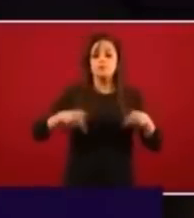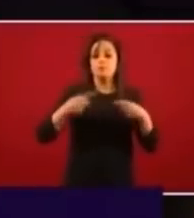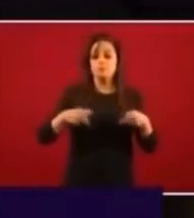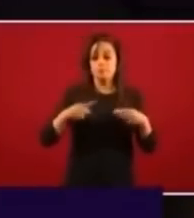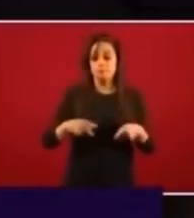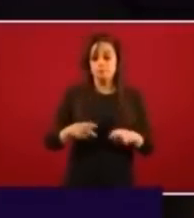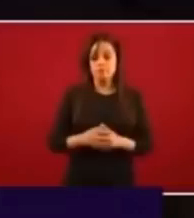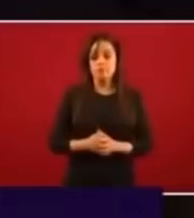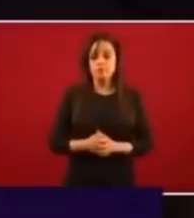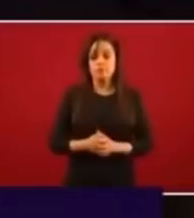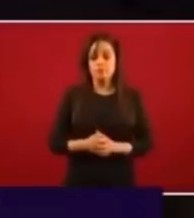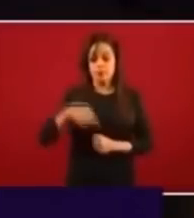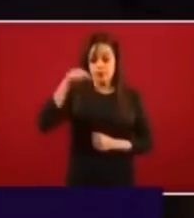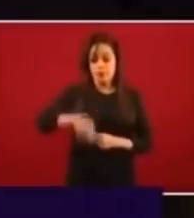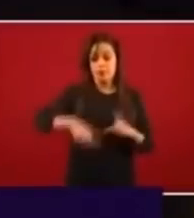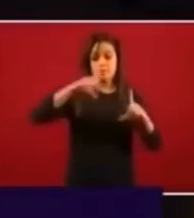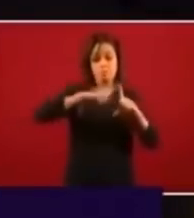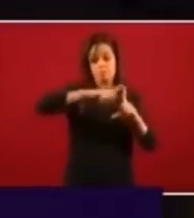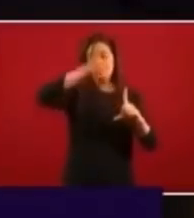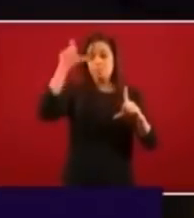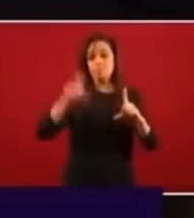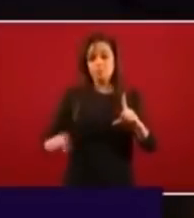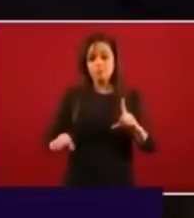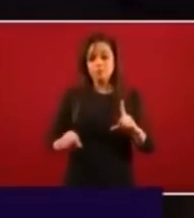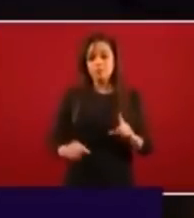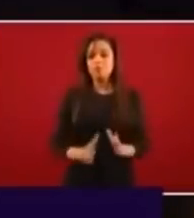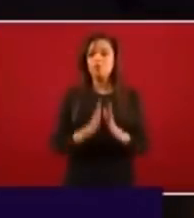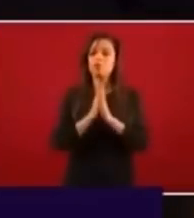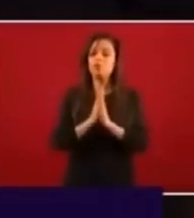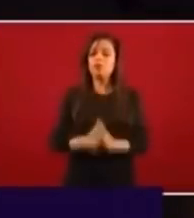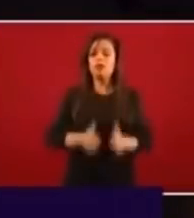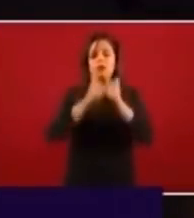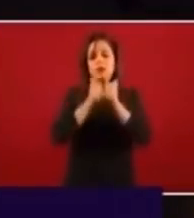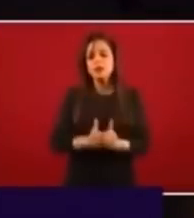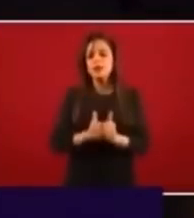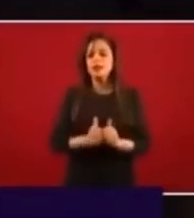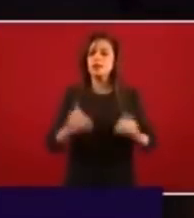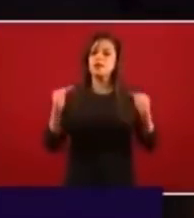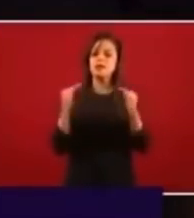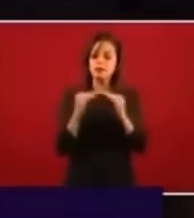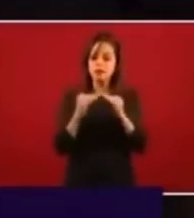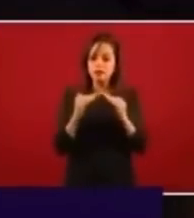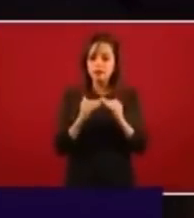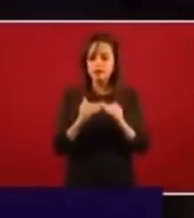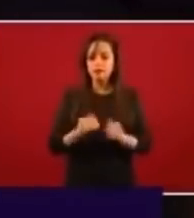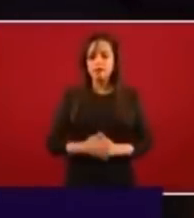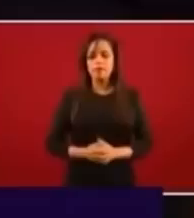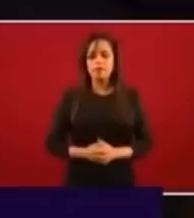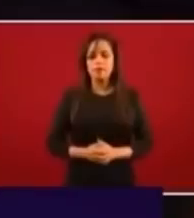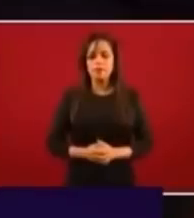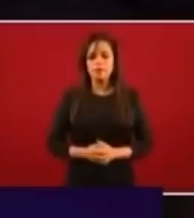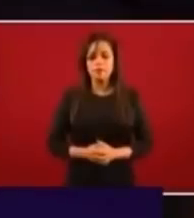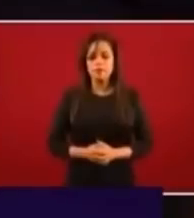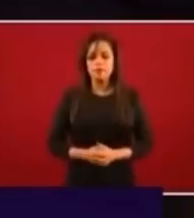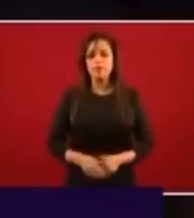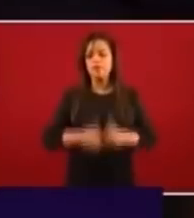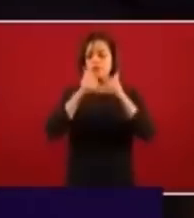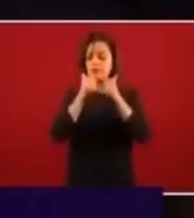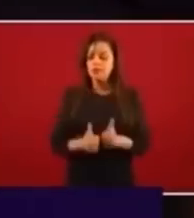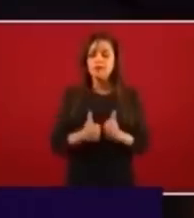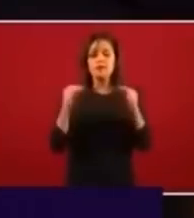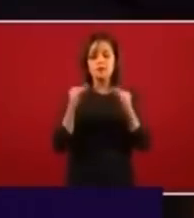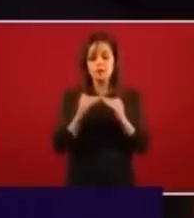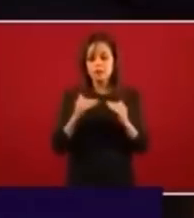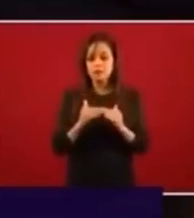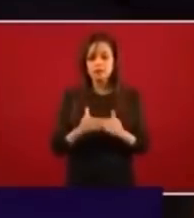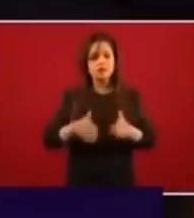la población. Ok, correcto. Pero por lo menos se tenía todavía el sentimiento o el sentir de urgencia